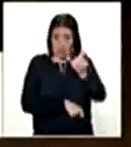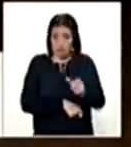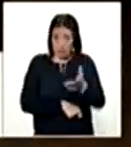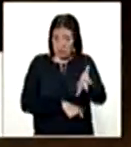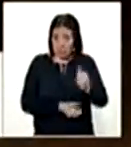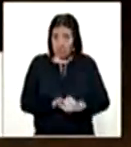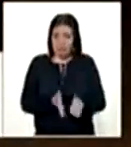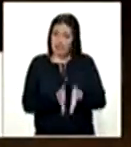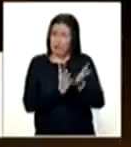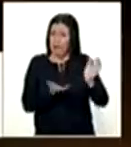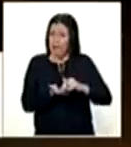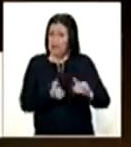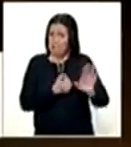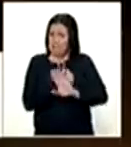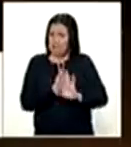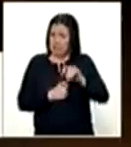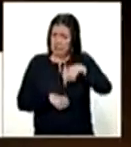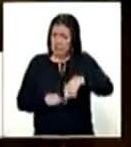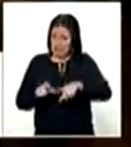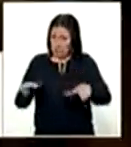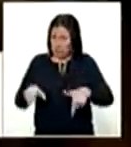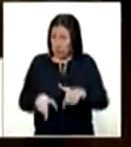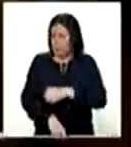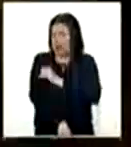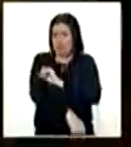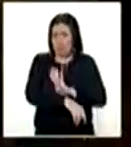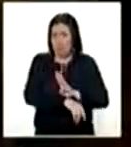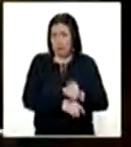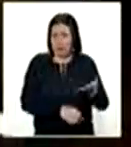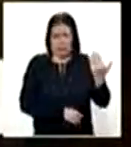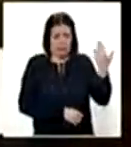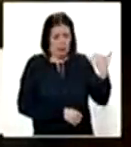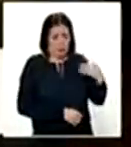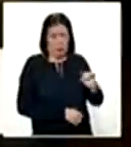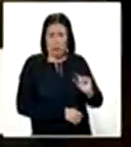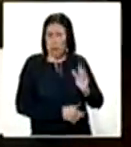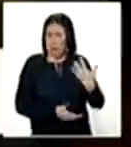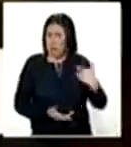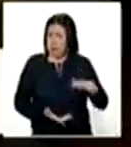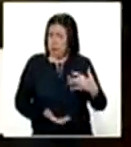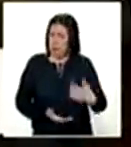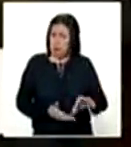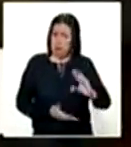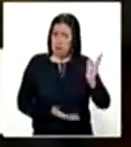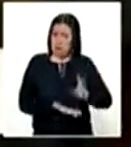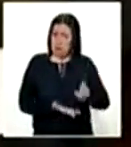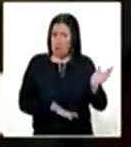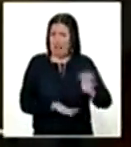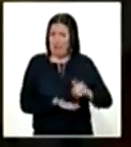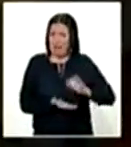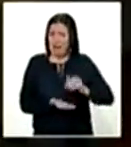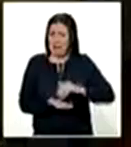solicita mayor seguridad en esta zona de San Borja, en donde en los últimos días los asaltos se han incrementado.